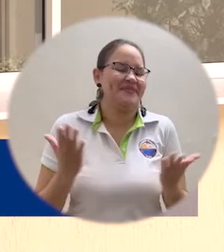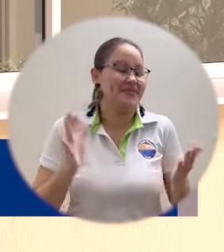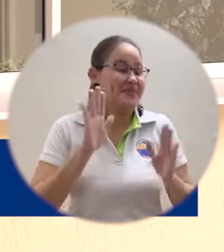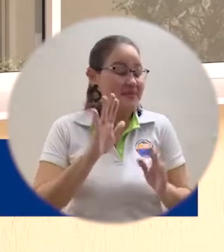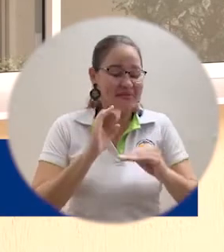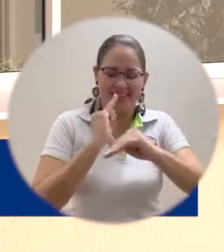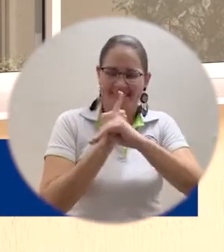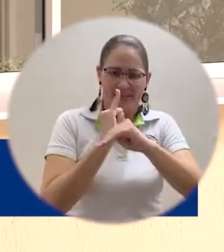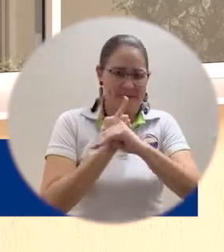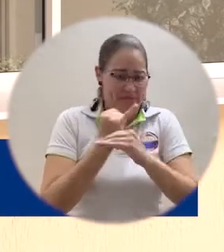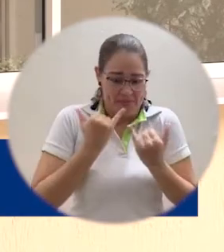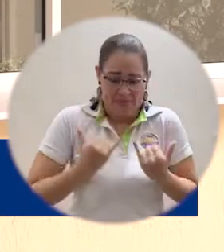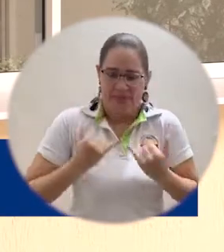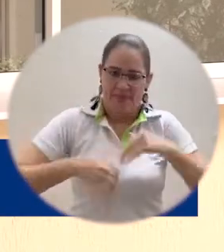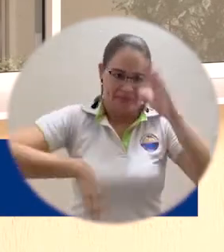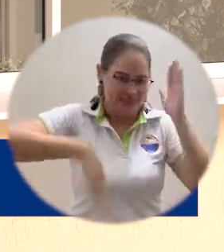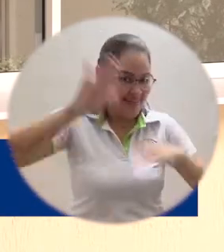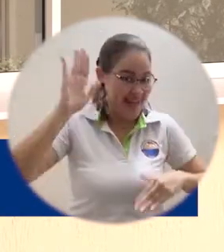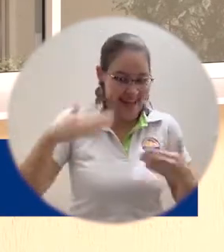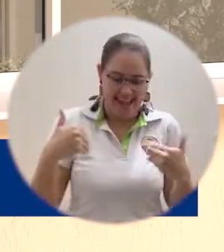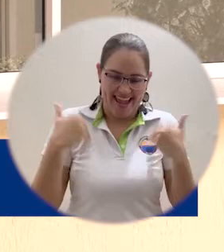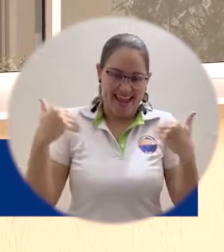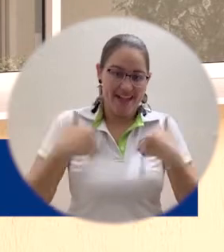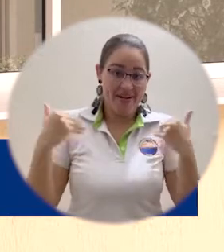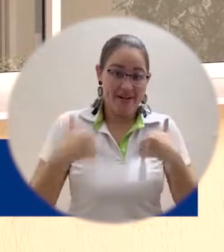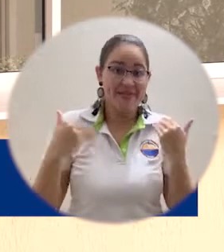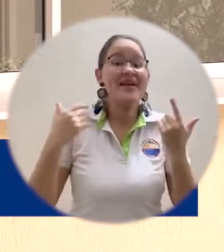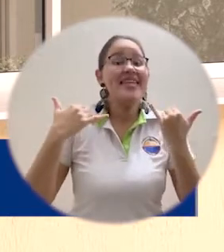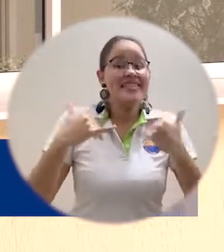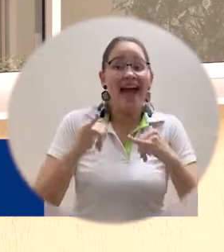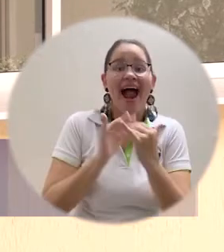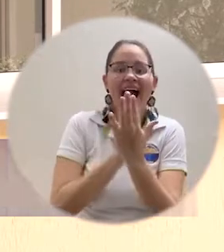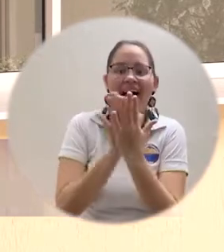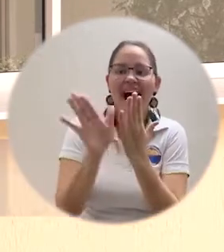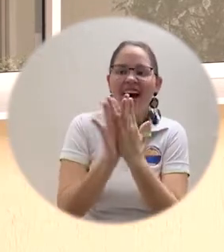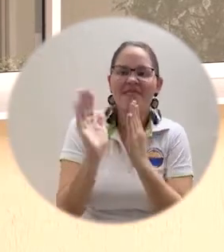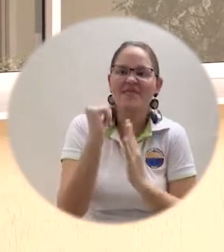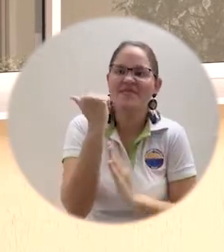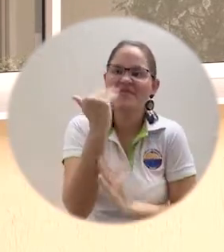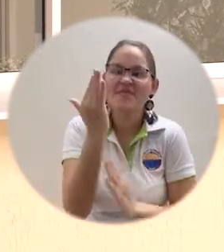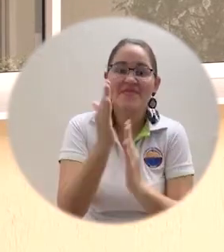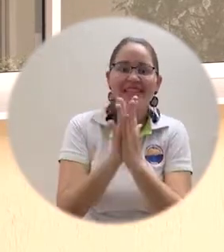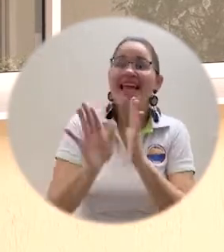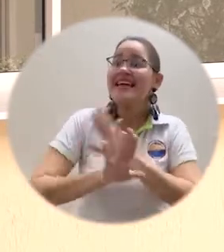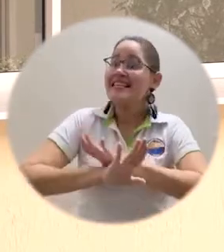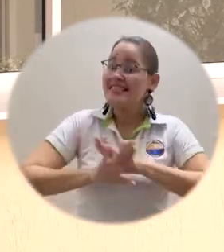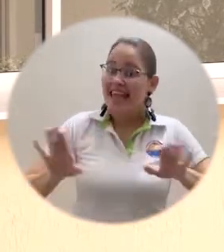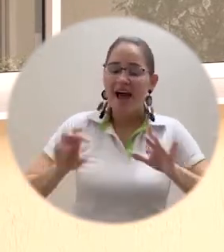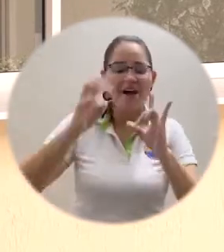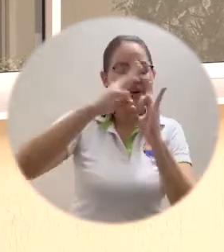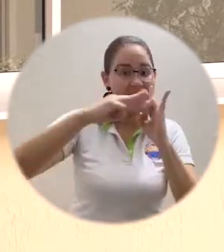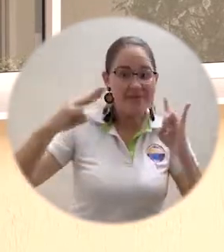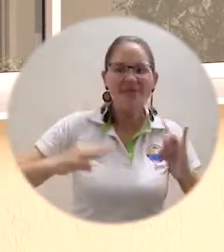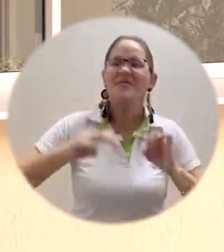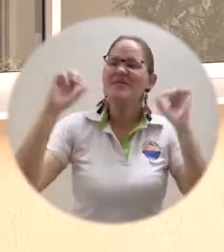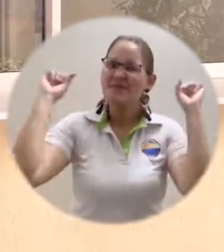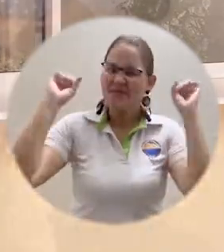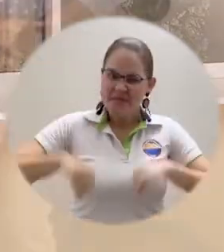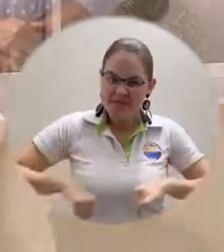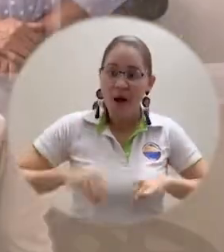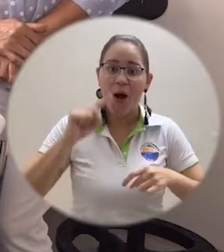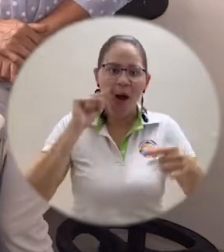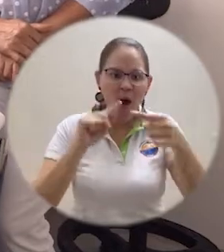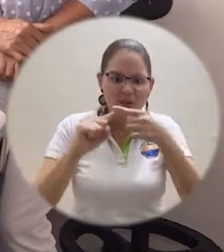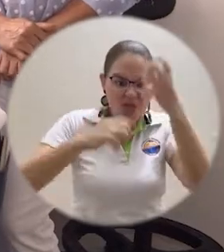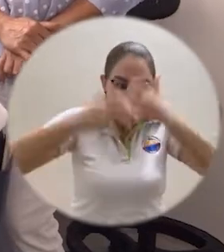El instituto, pues, hoy día está muy contento. Yo ya hablé con ellos y les comenté que la universidad